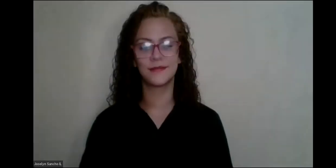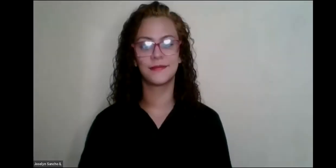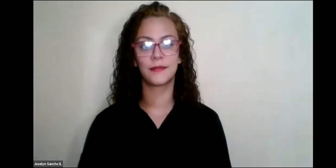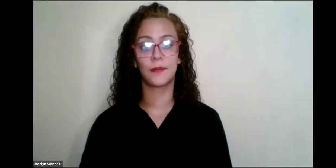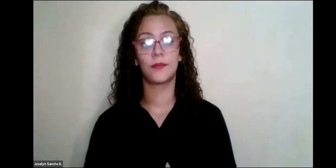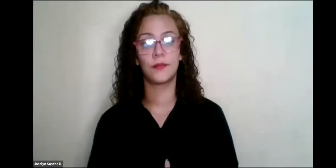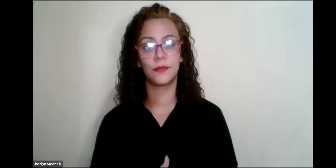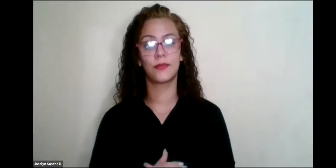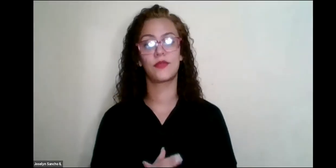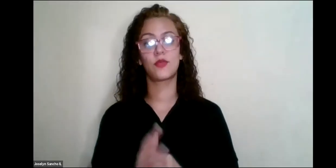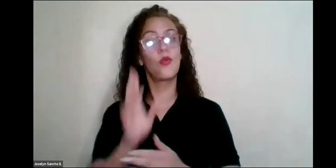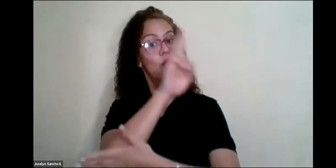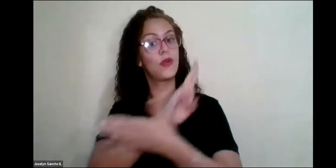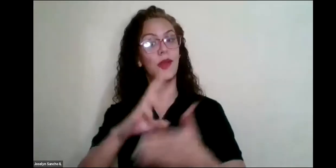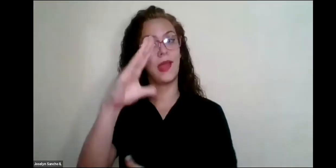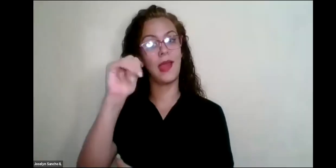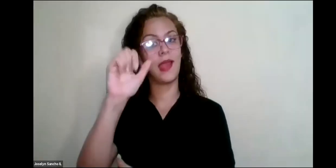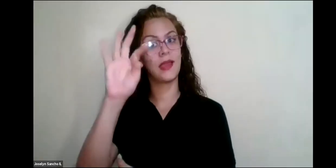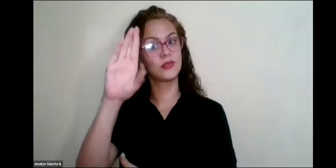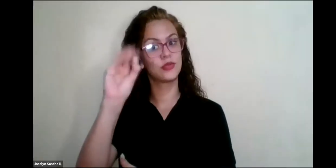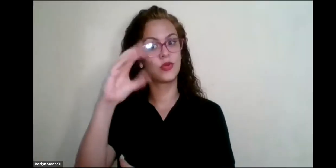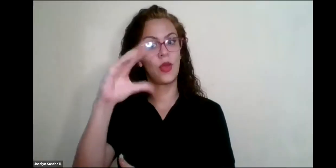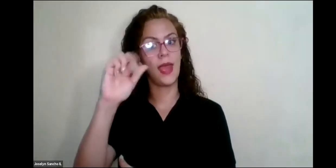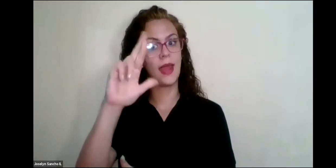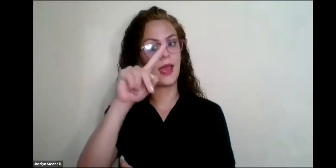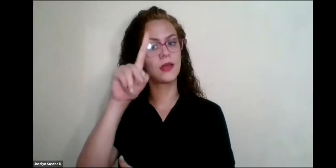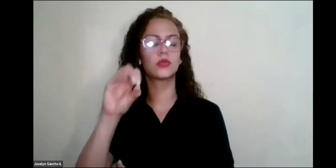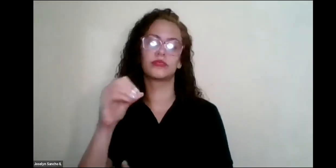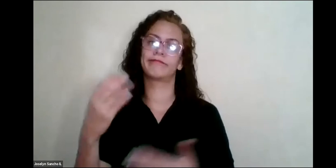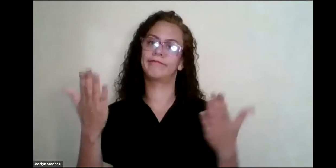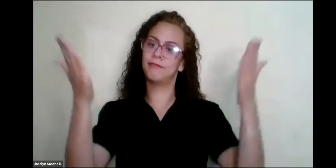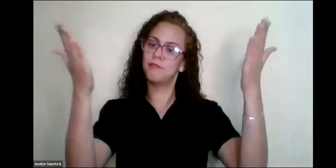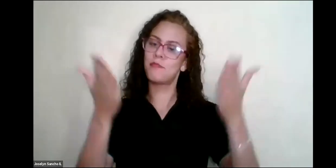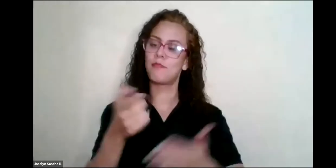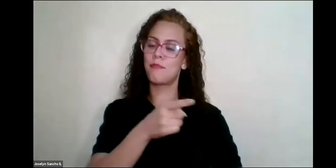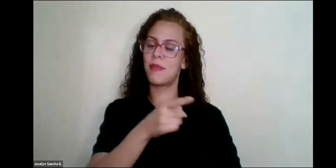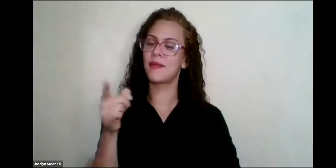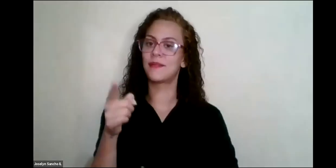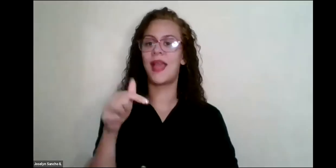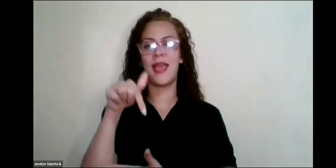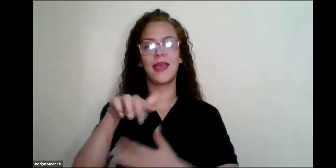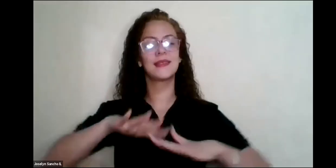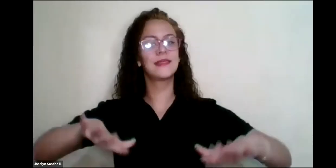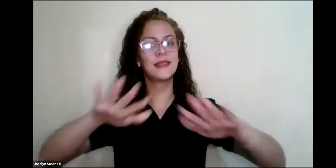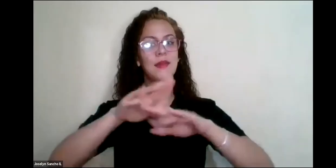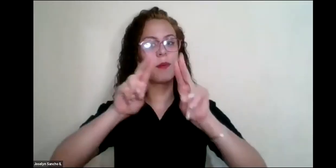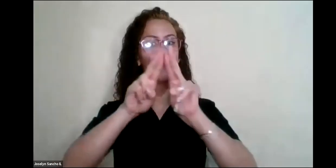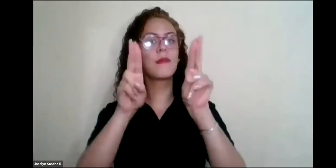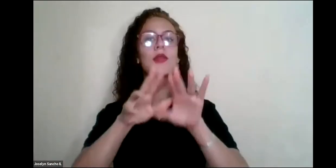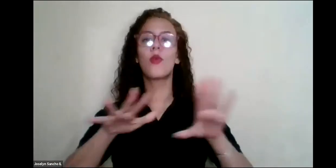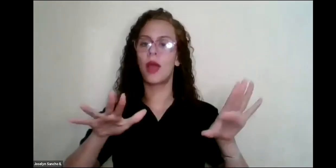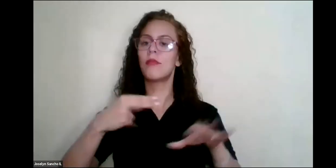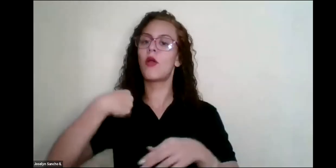La Universidad Castro Carazo les da la más cordial bienvenida a este espacio virtual que